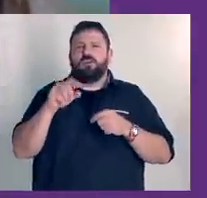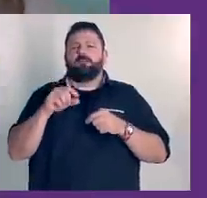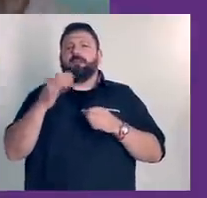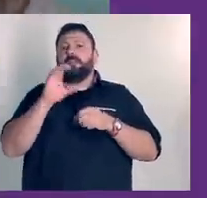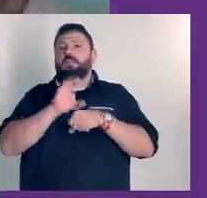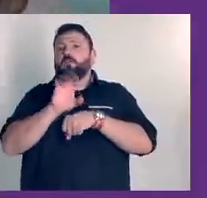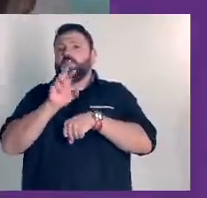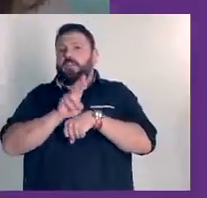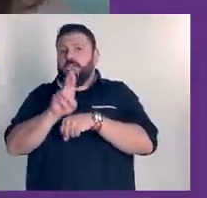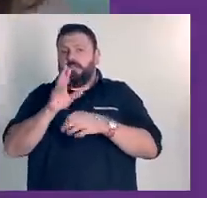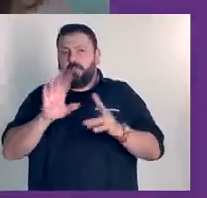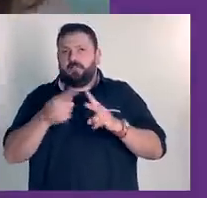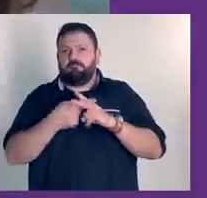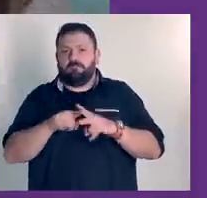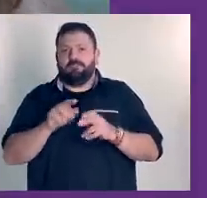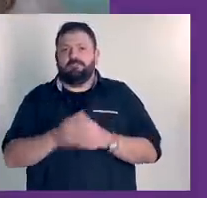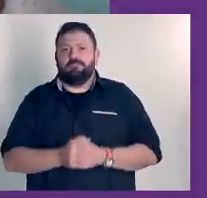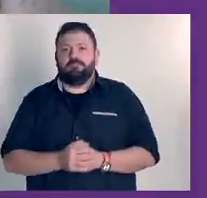Rica.